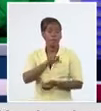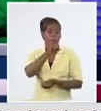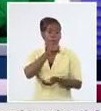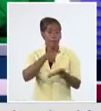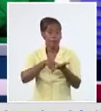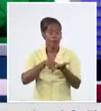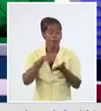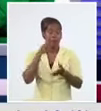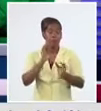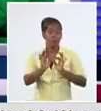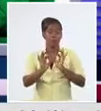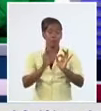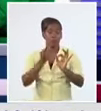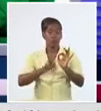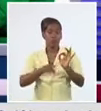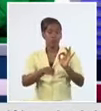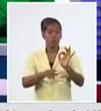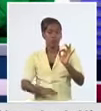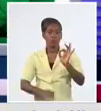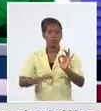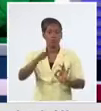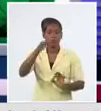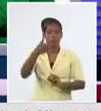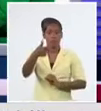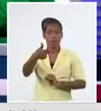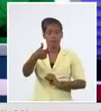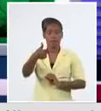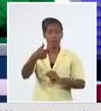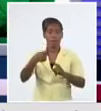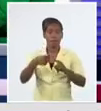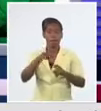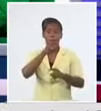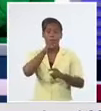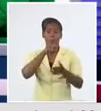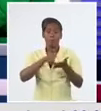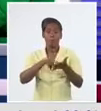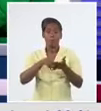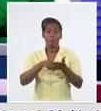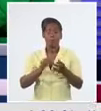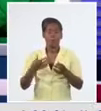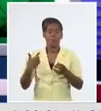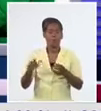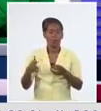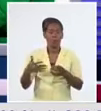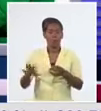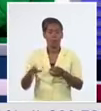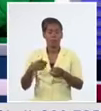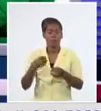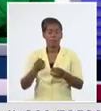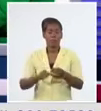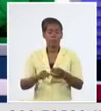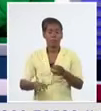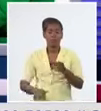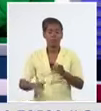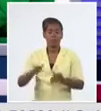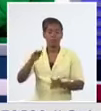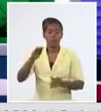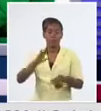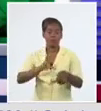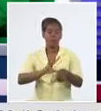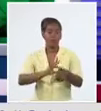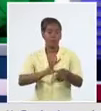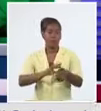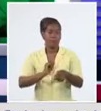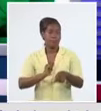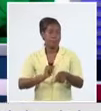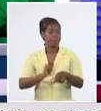un adolescente con responsabilidad y autocuidado es igual a un hogar saludable. En este minuto, la principal fuente de